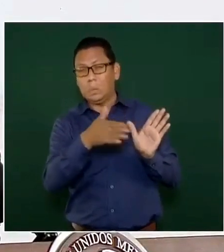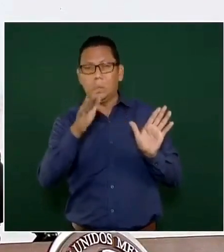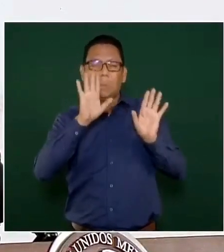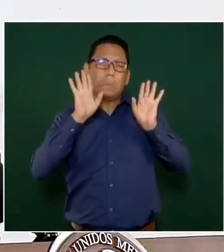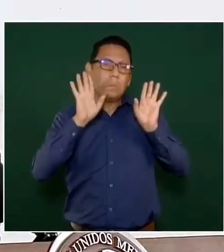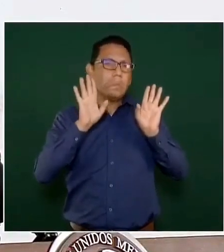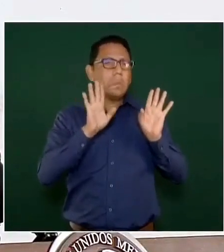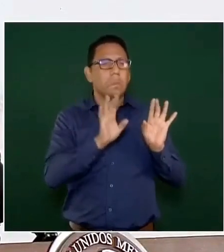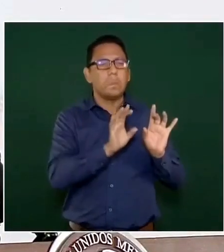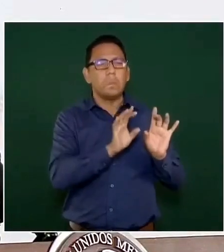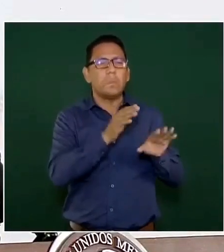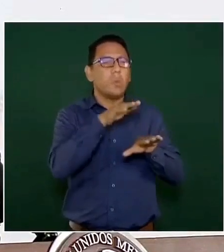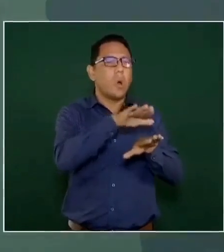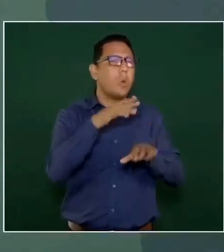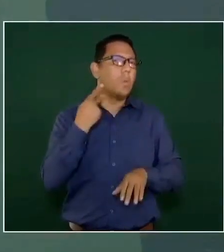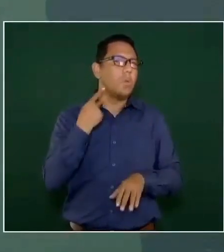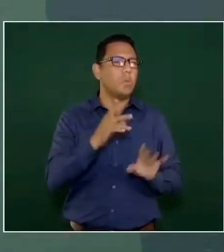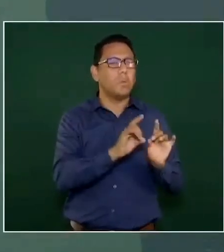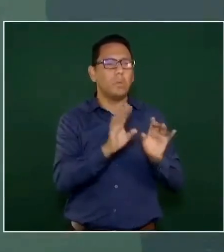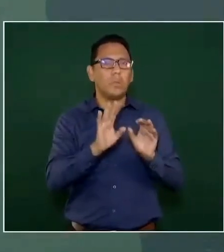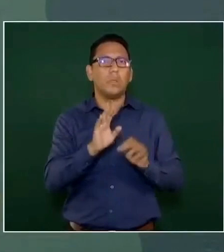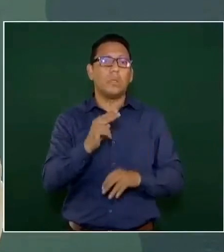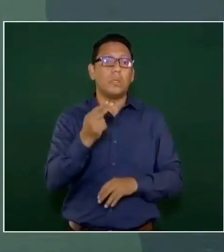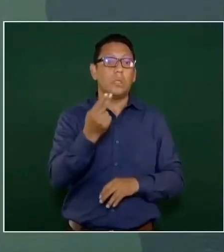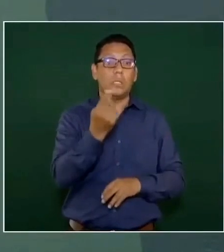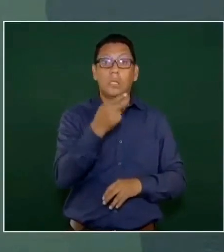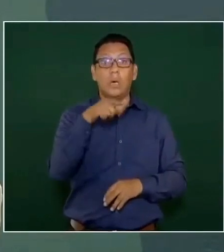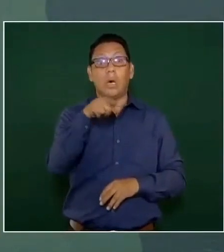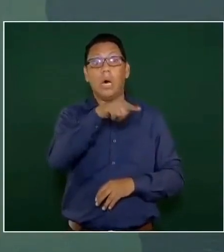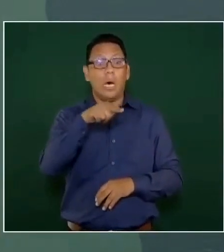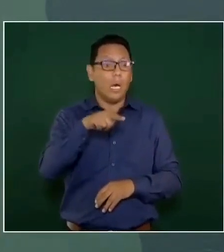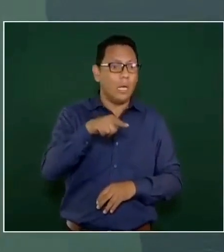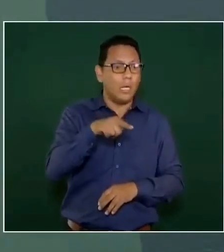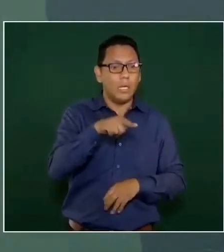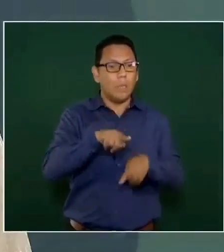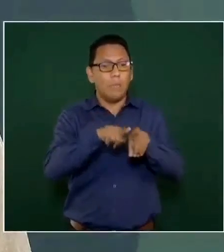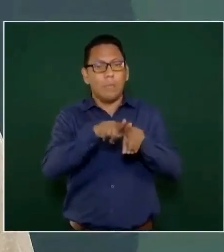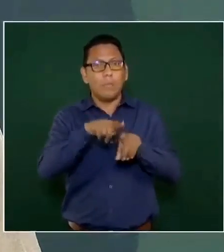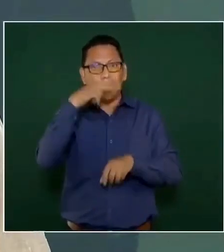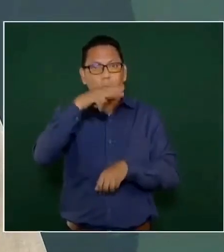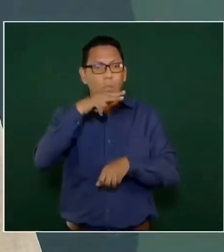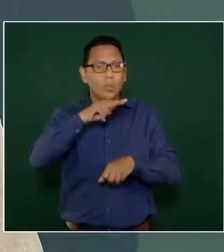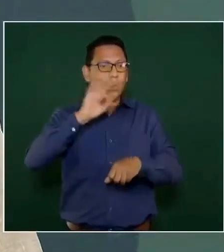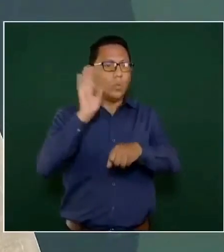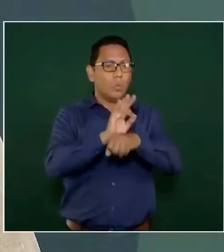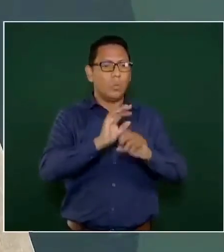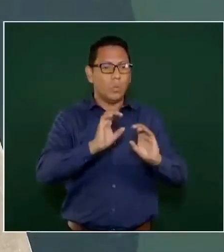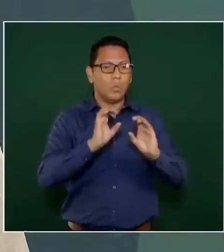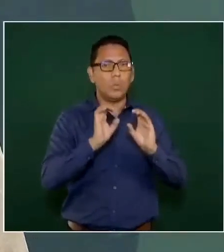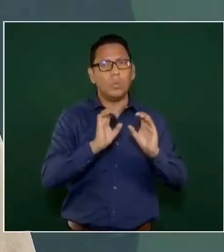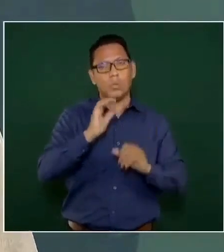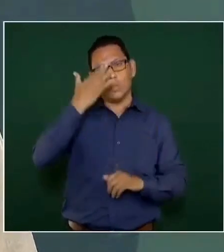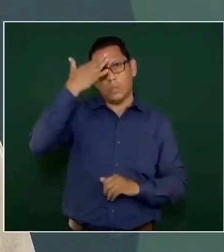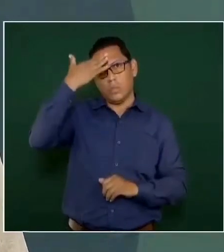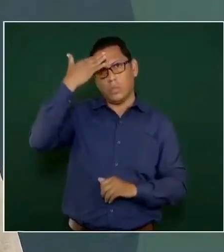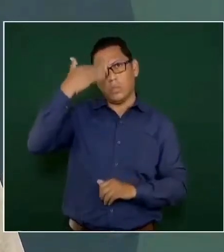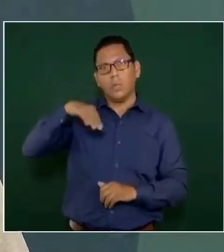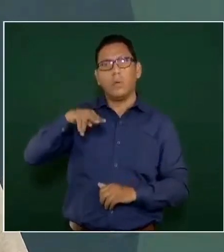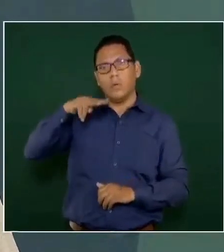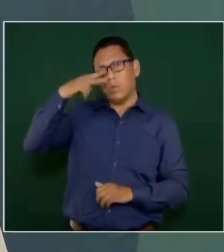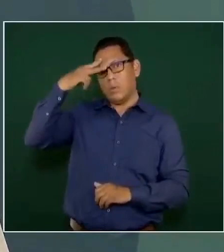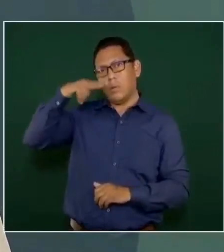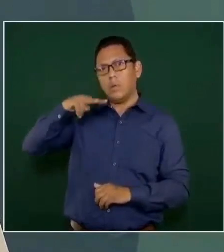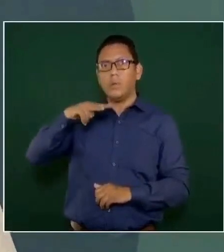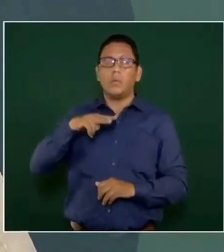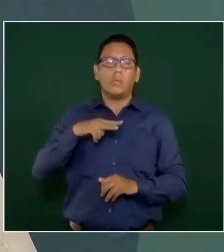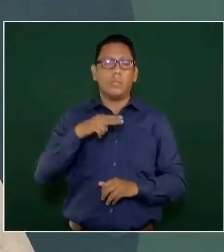político, es muy importante proteger a estas personas, ¿no? Y sobre todo cuando México considera como sagrado también el principio de